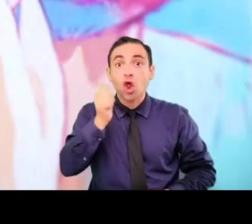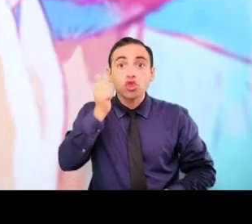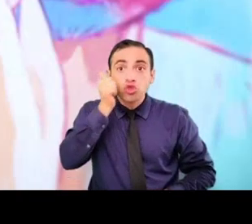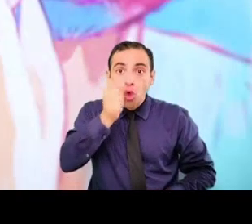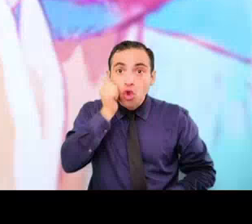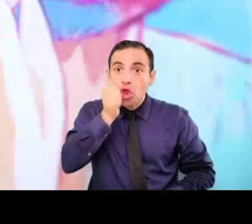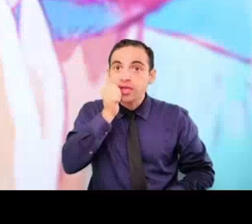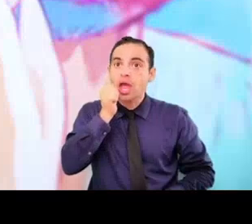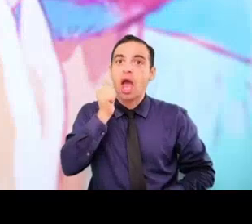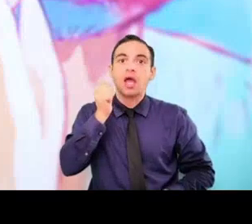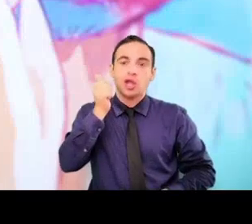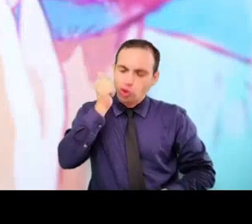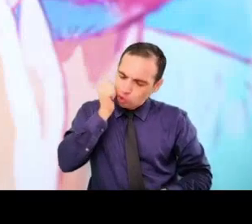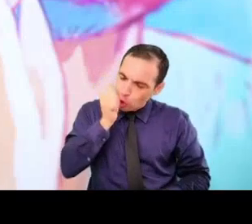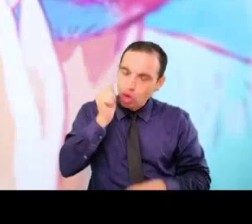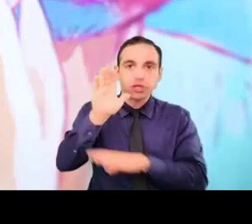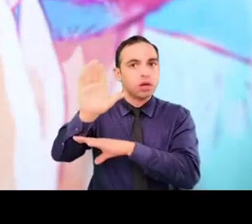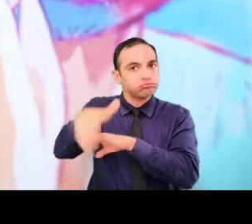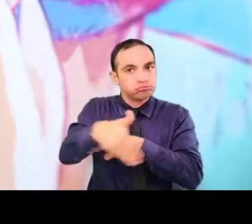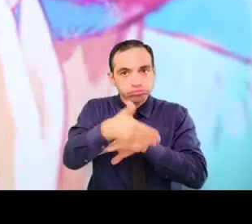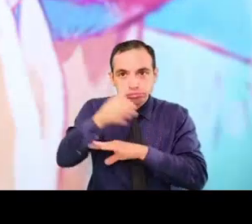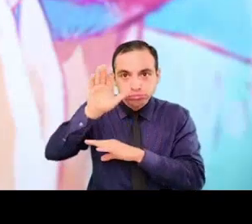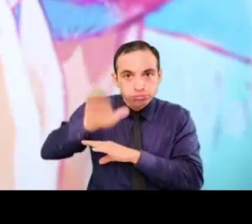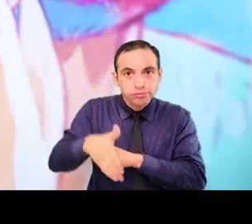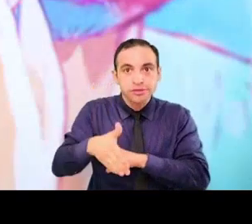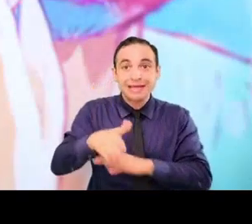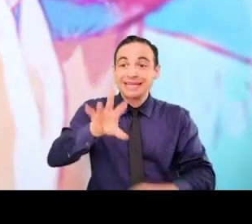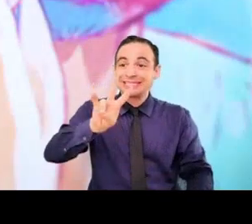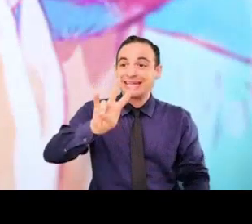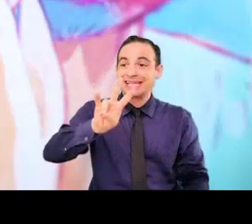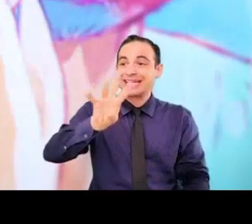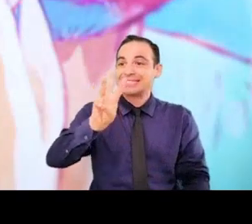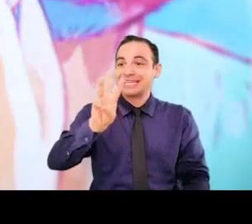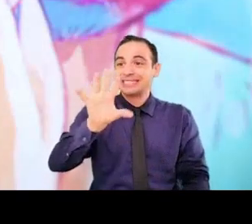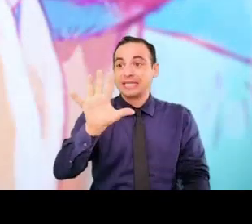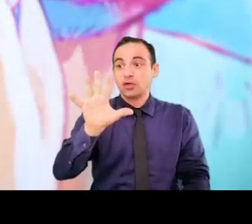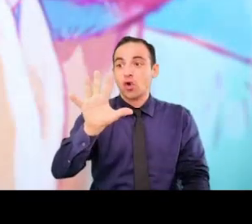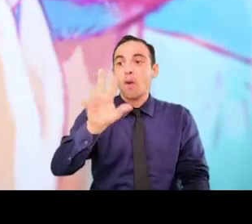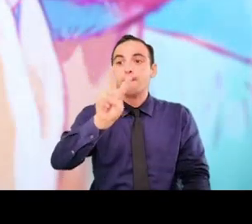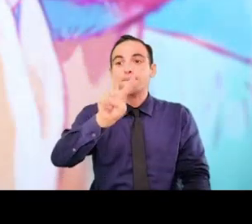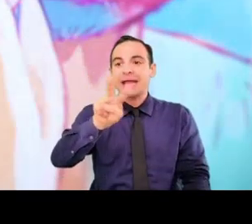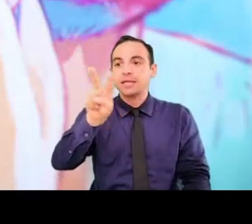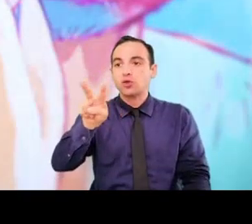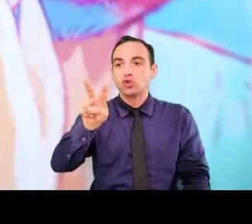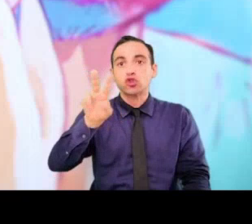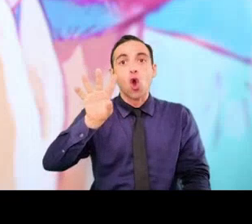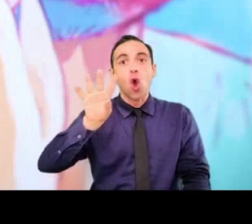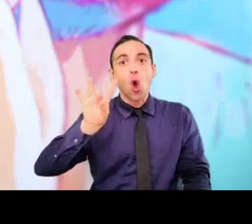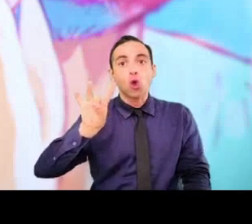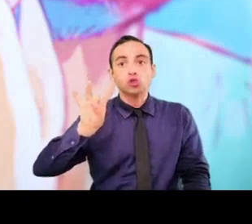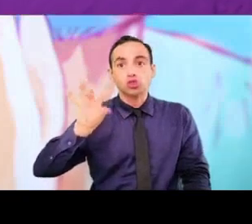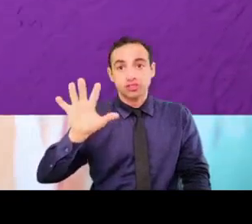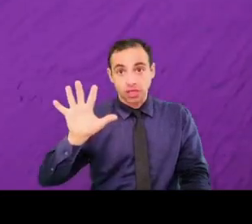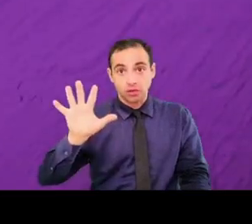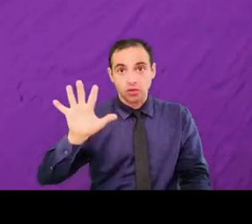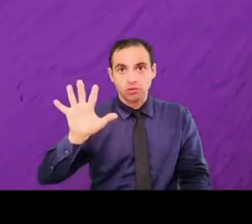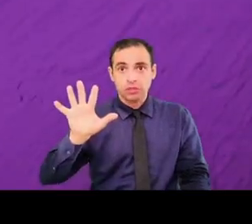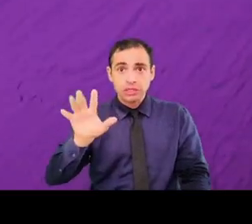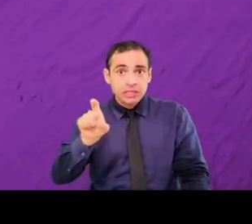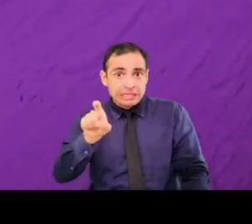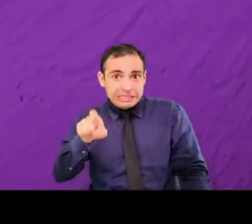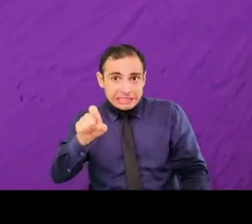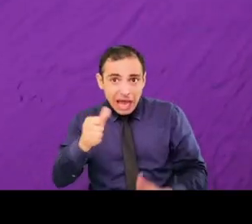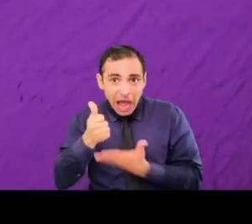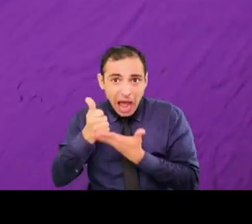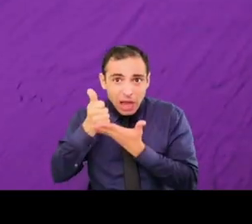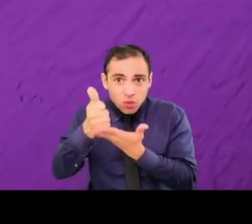vivo dispuestas a orientarse de manera confidencial las 24 horas los 7 días a la semana que puedes comunicar hay 765